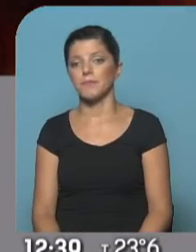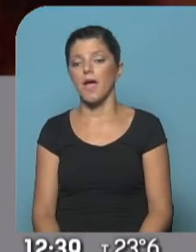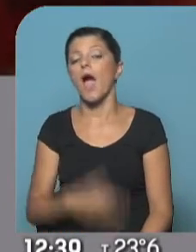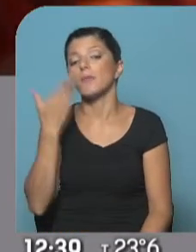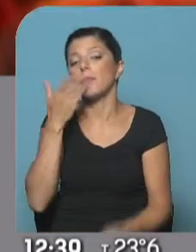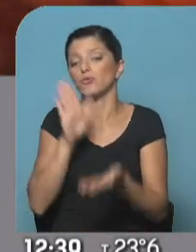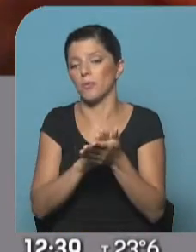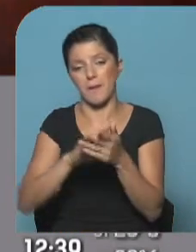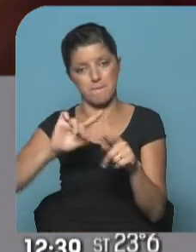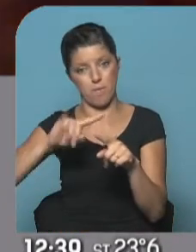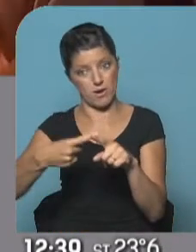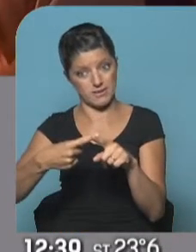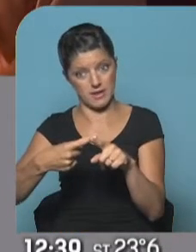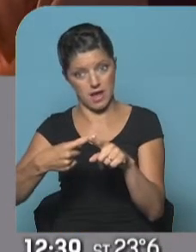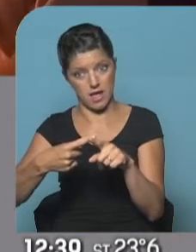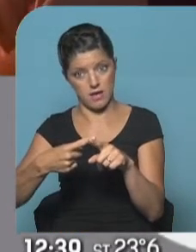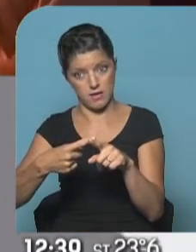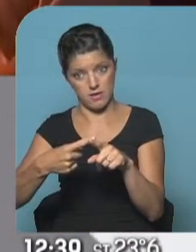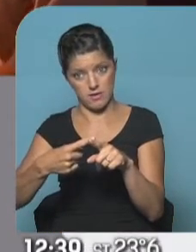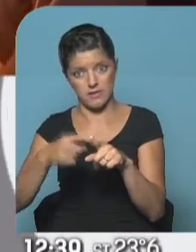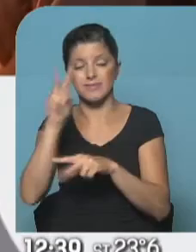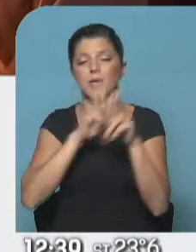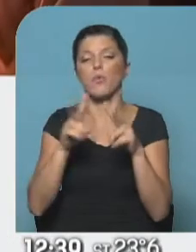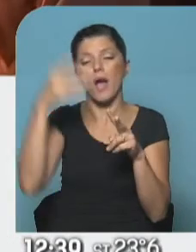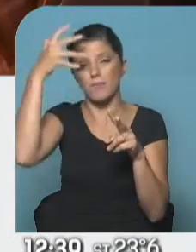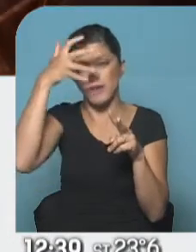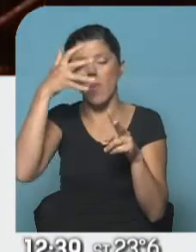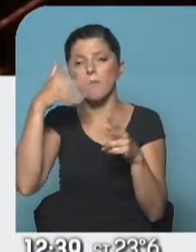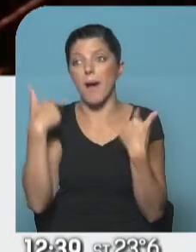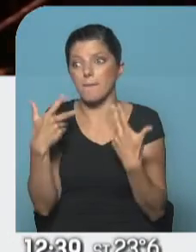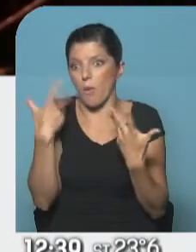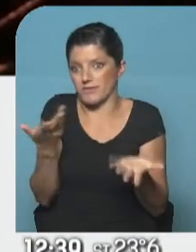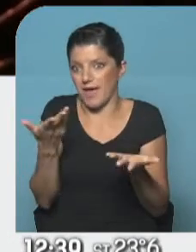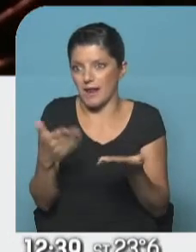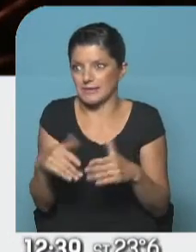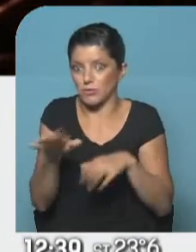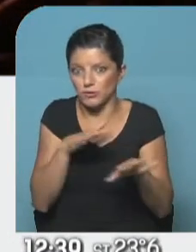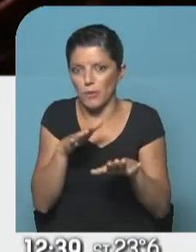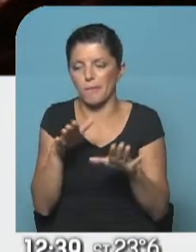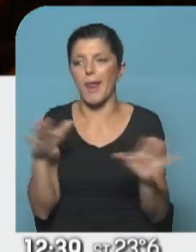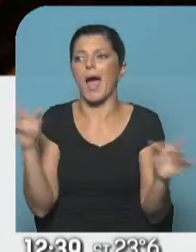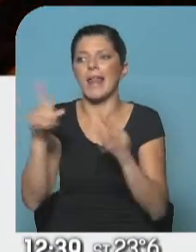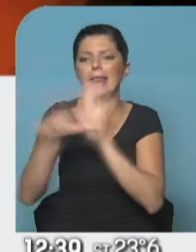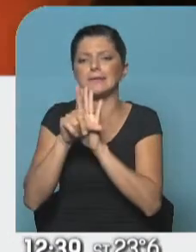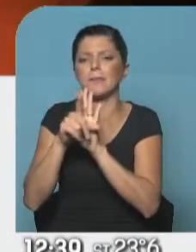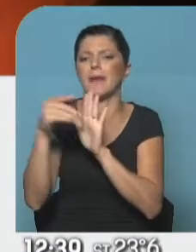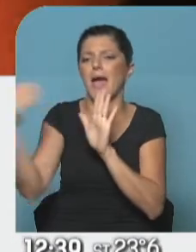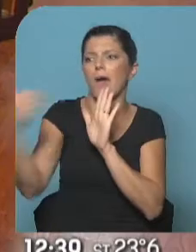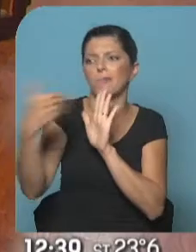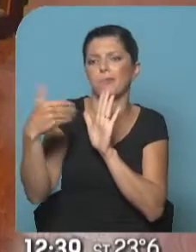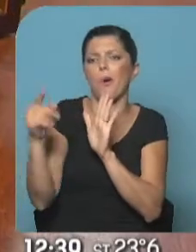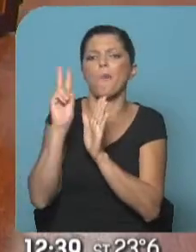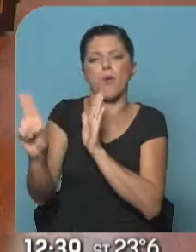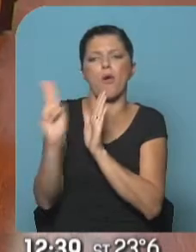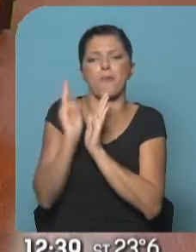costado político, es decir, la ventaja política que quiere sacar Trump para impulsar sus leyes contra el ingreso de extranjeros, sobre todo de países musulmanes.